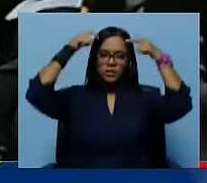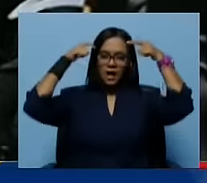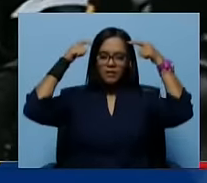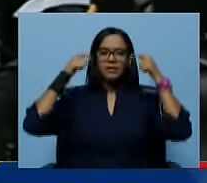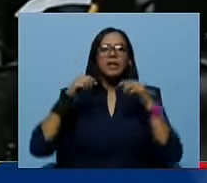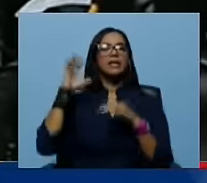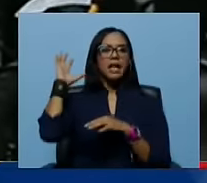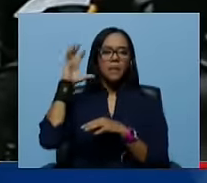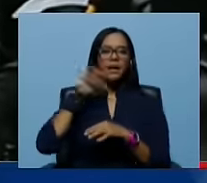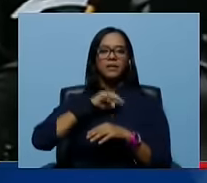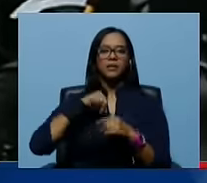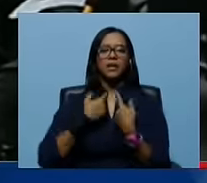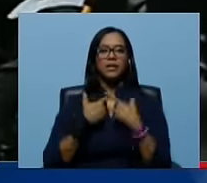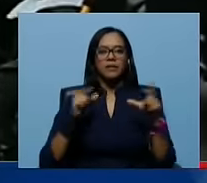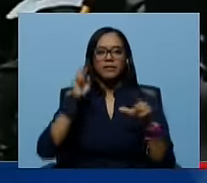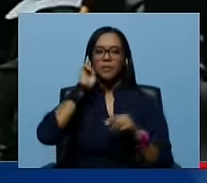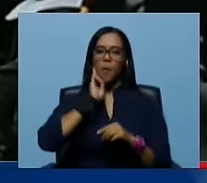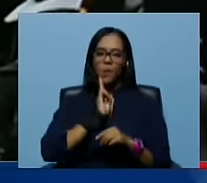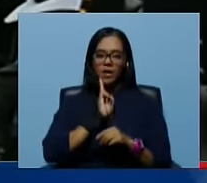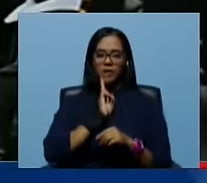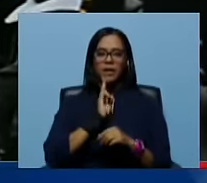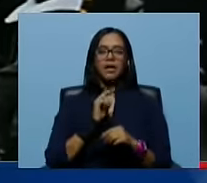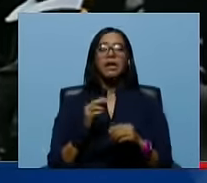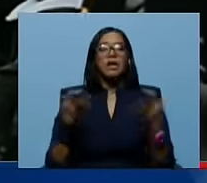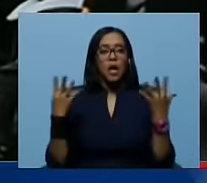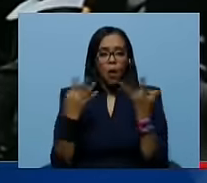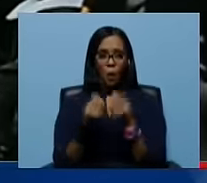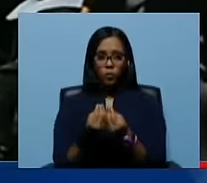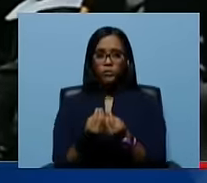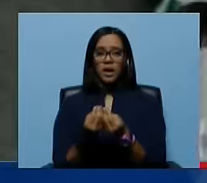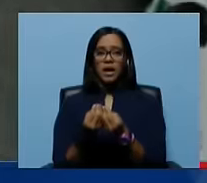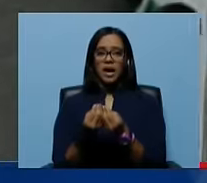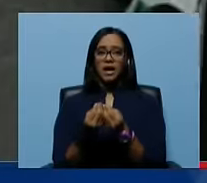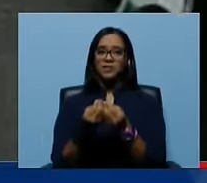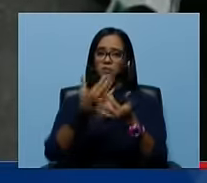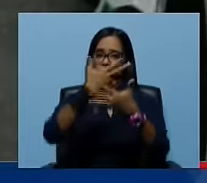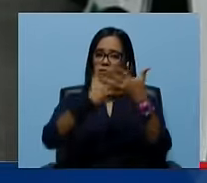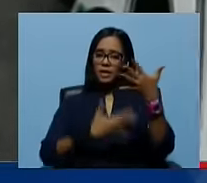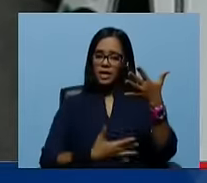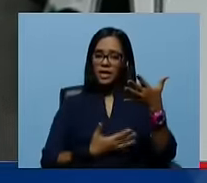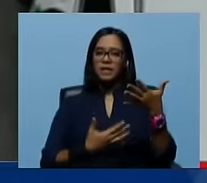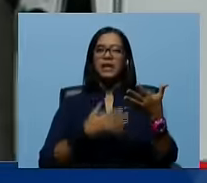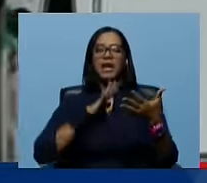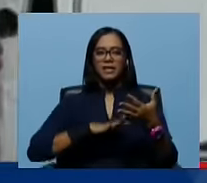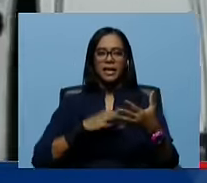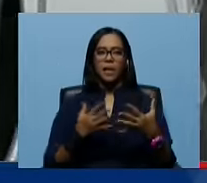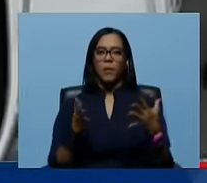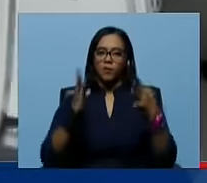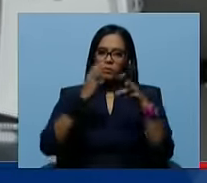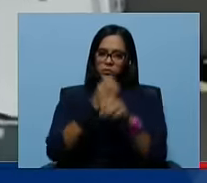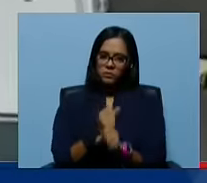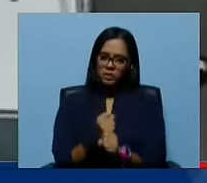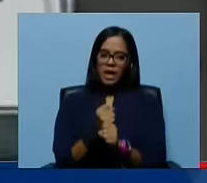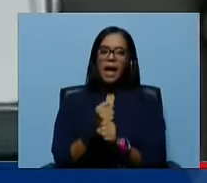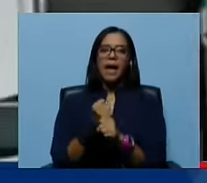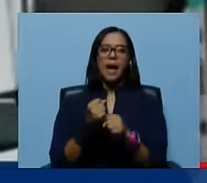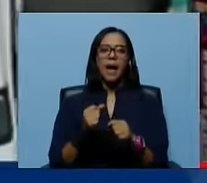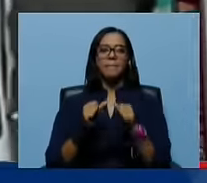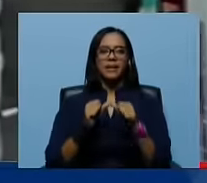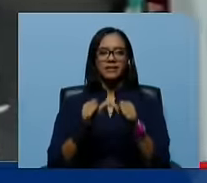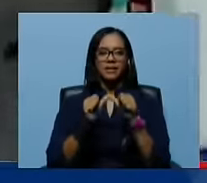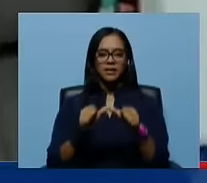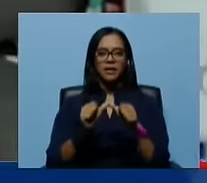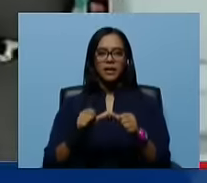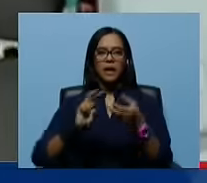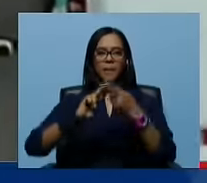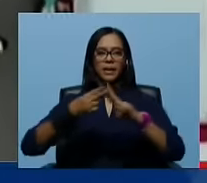la patria de nuestro libertador Simón Bolívar, que junto a sus líneas estaremos afianzados a mantener la paz de la